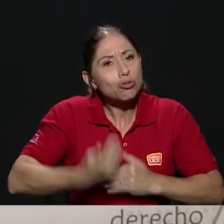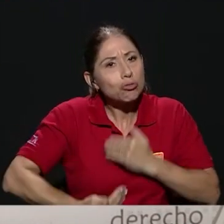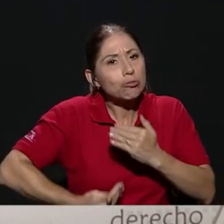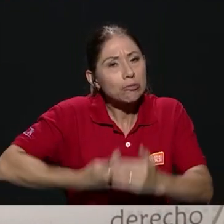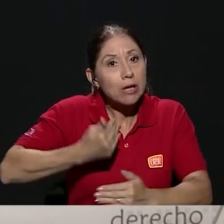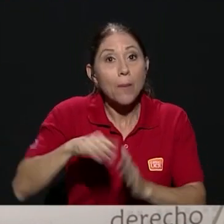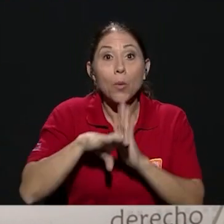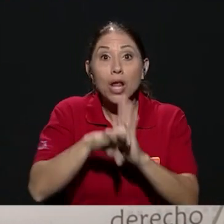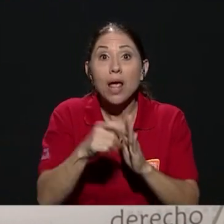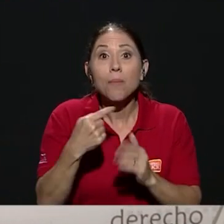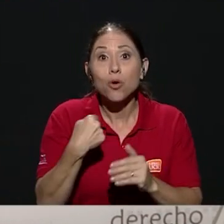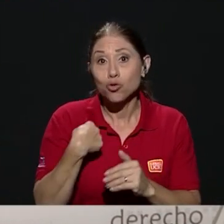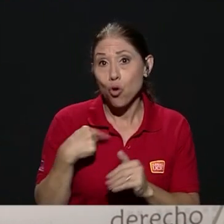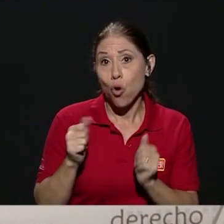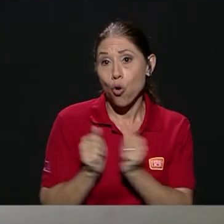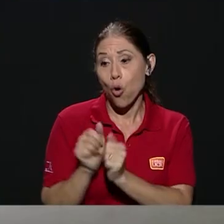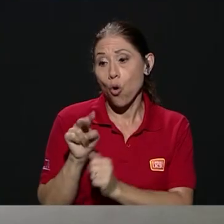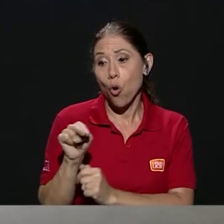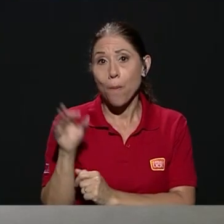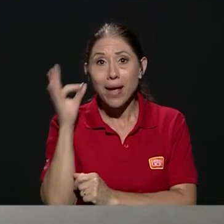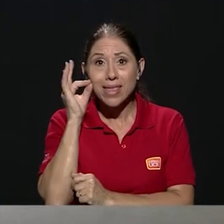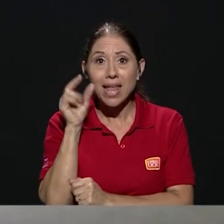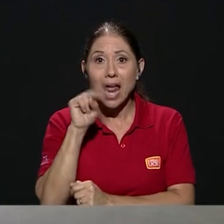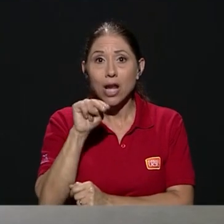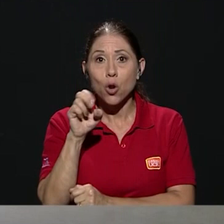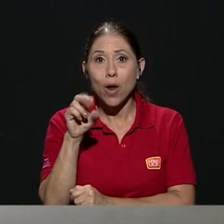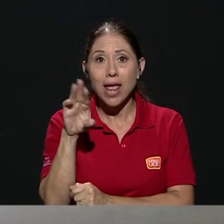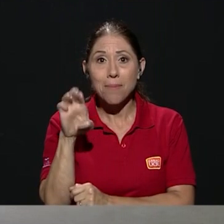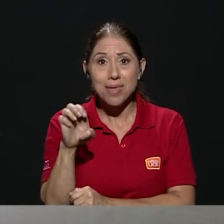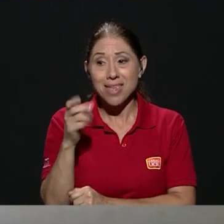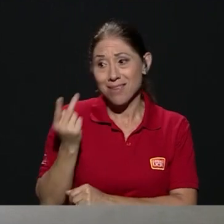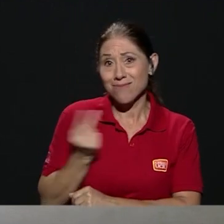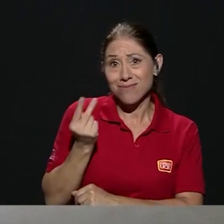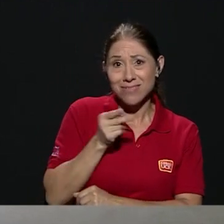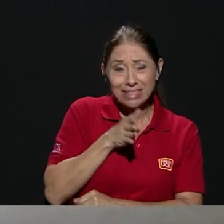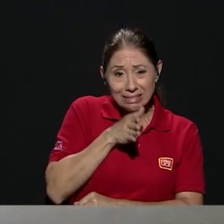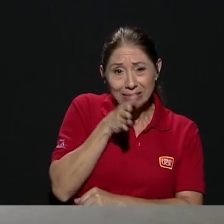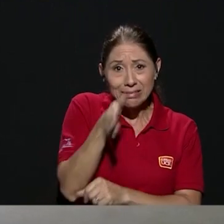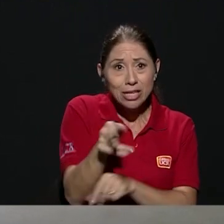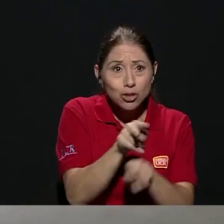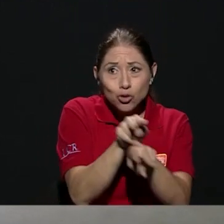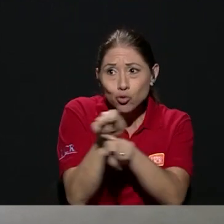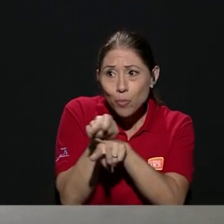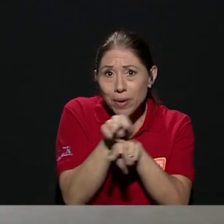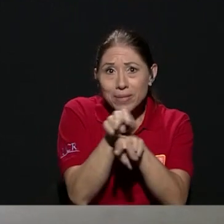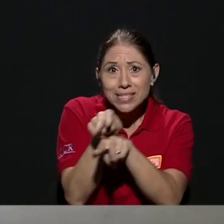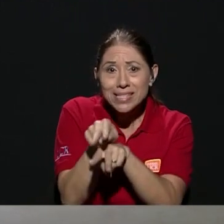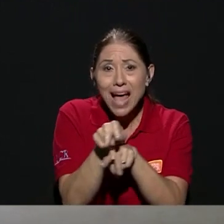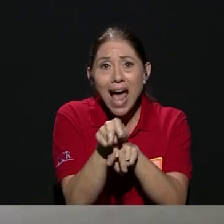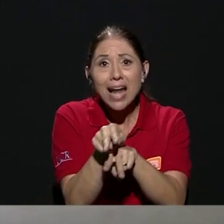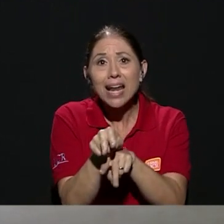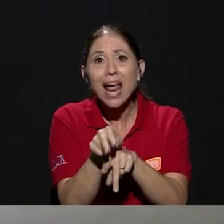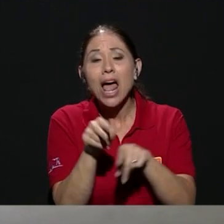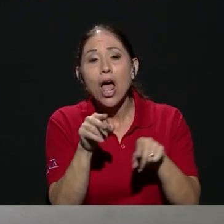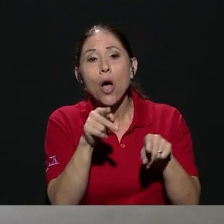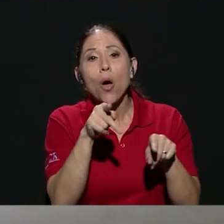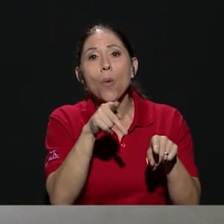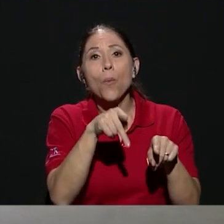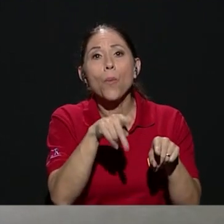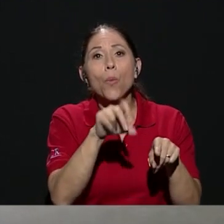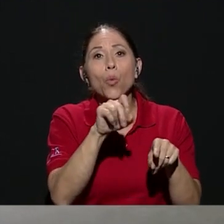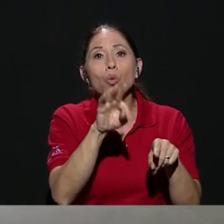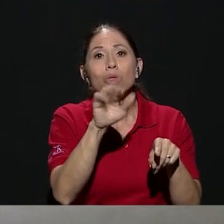ejemplo, a mí me ha tocado supervisar con mi compañera Noemi Punta Urica, ¿verdad? Que hay que pedir permiso por Armuelles en